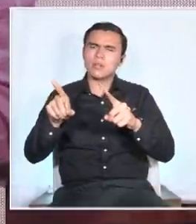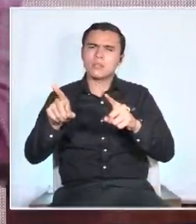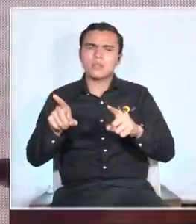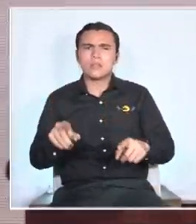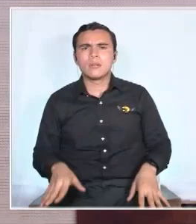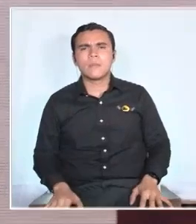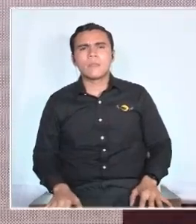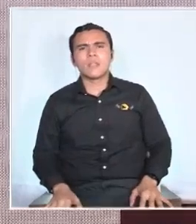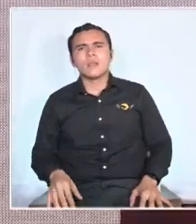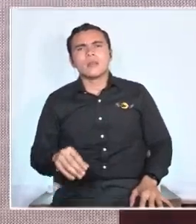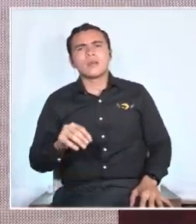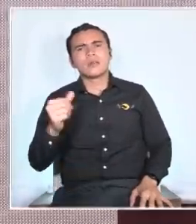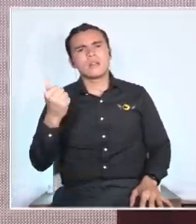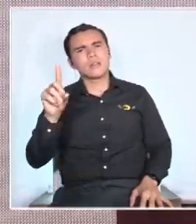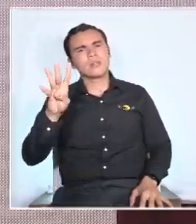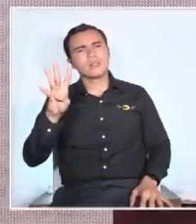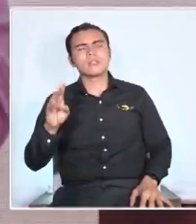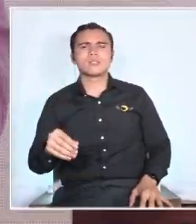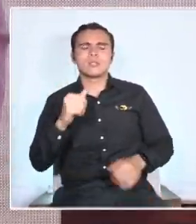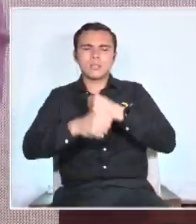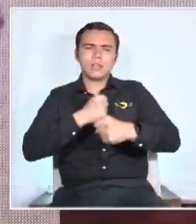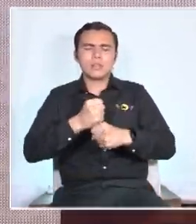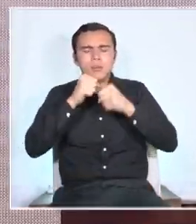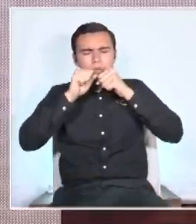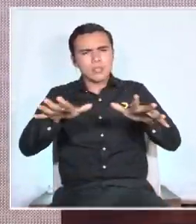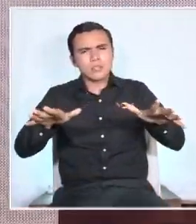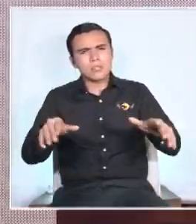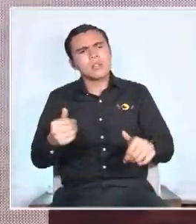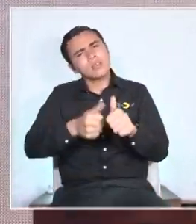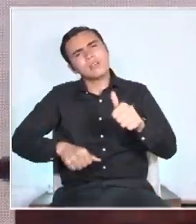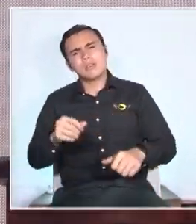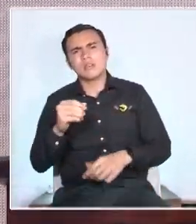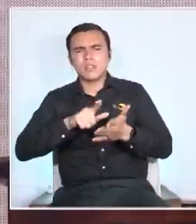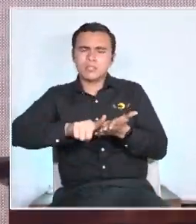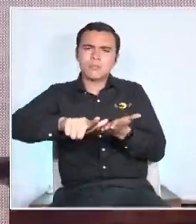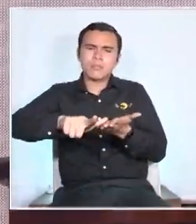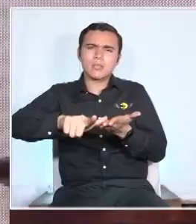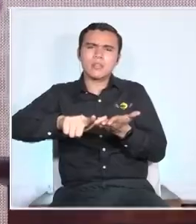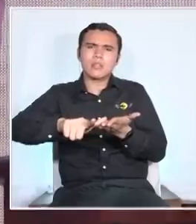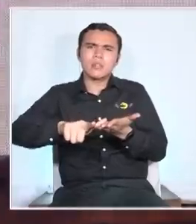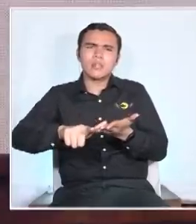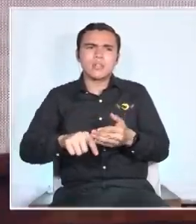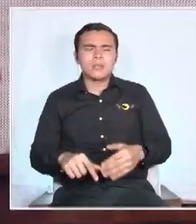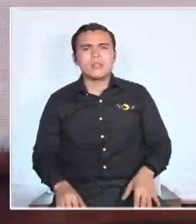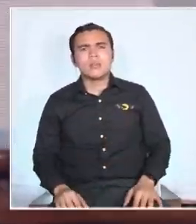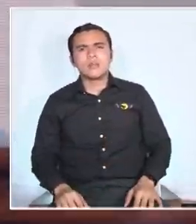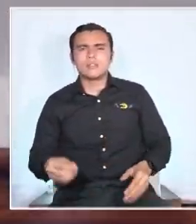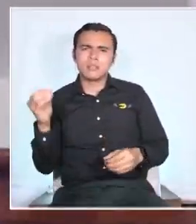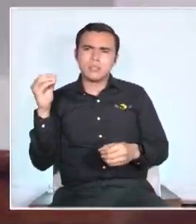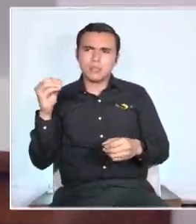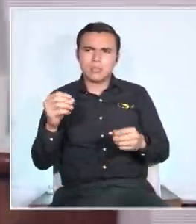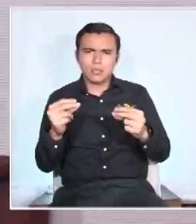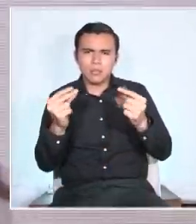estado 14 años siendo bendecido cada semana? De repente se le mete una